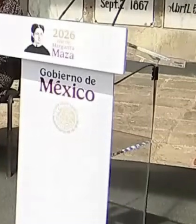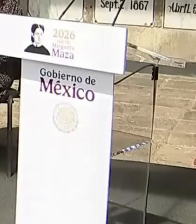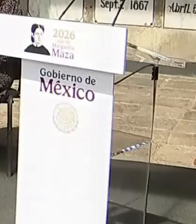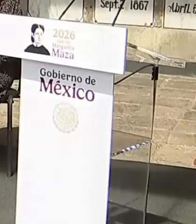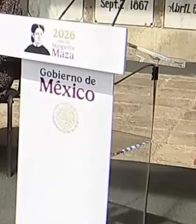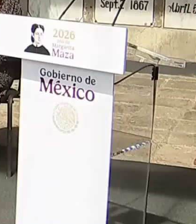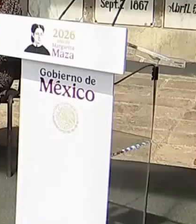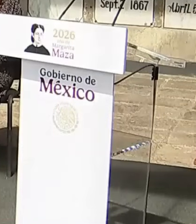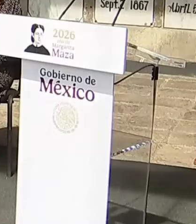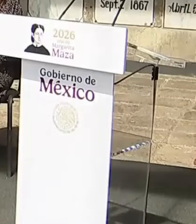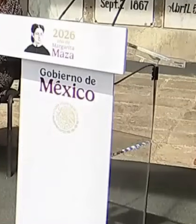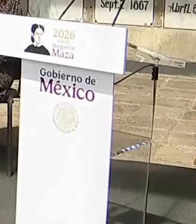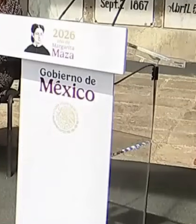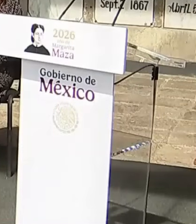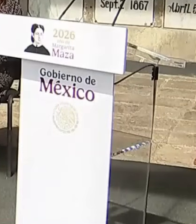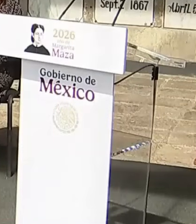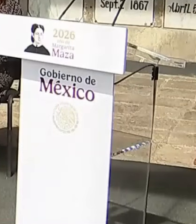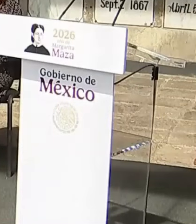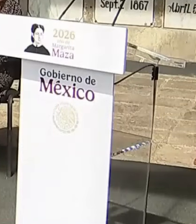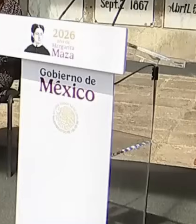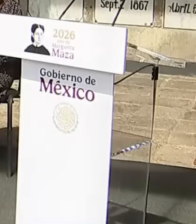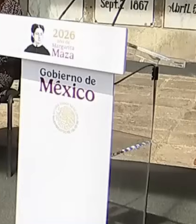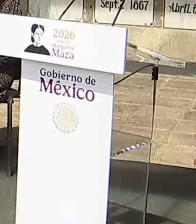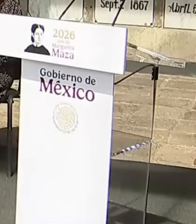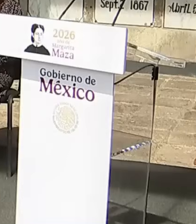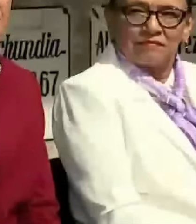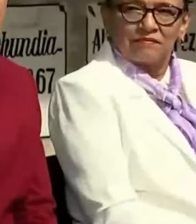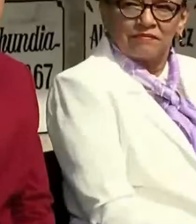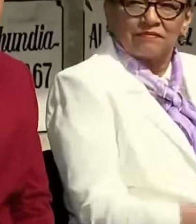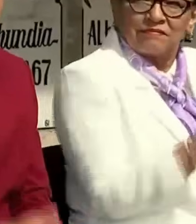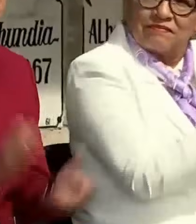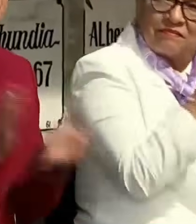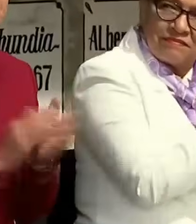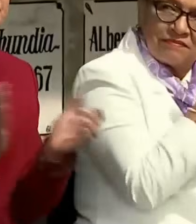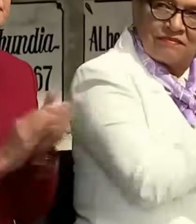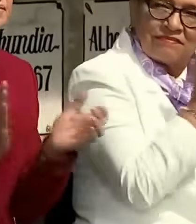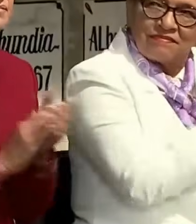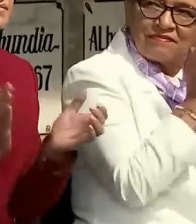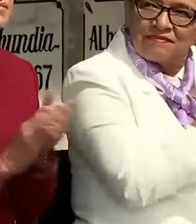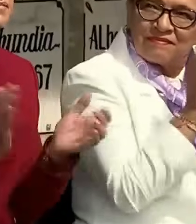Licenciada Clara Brugada Molina, jefa de gobierno de la Ciudad de México.